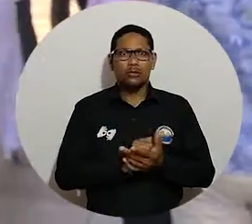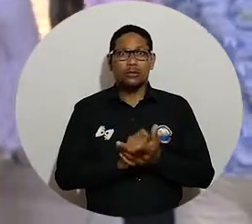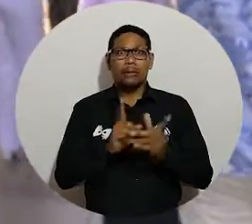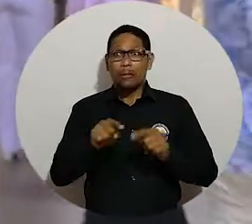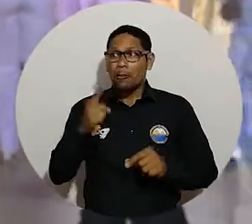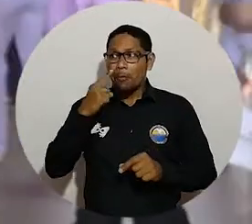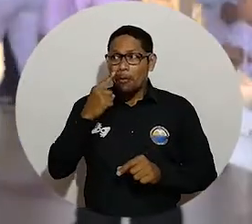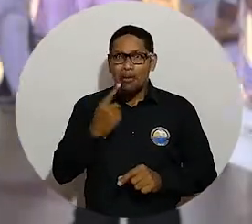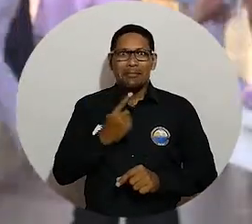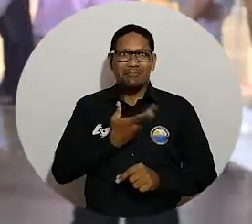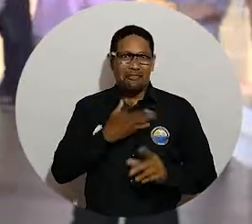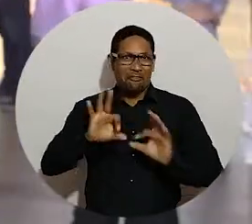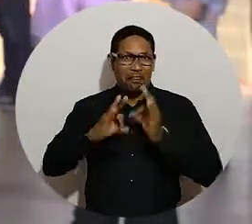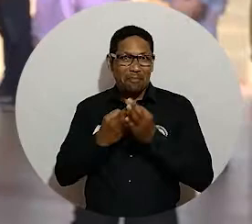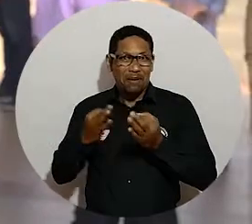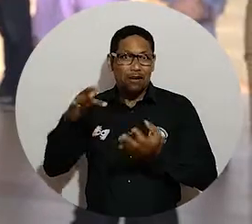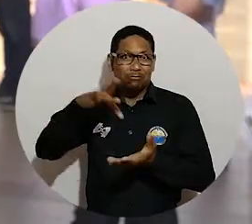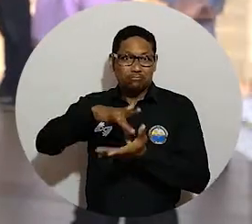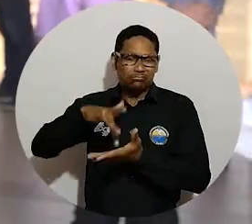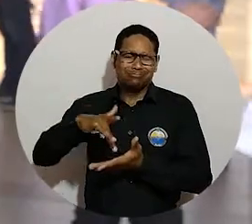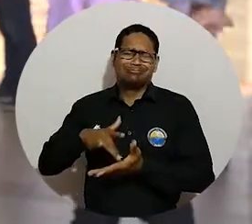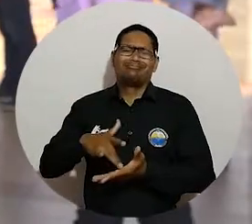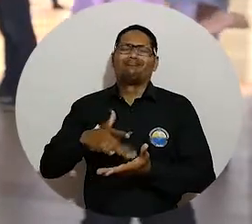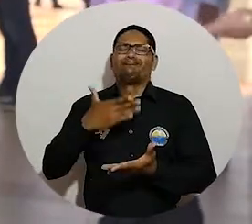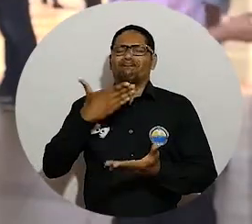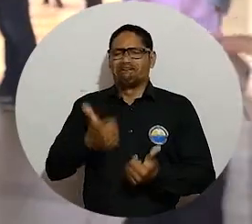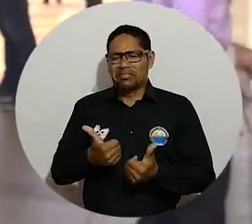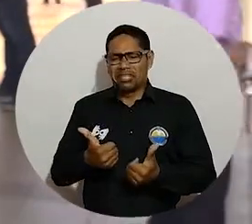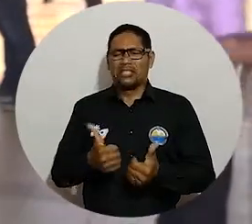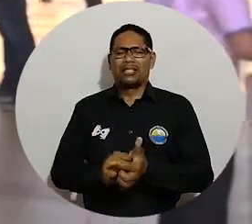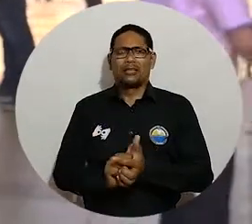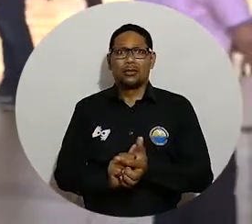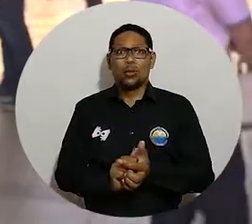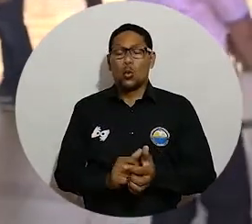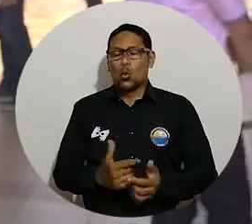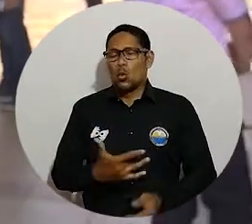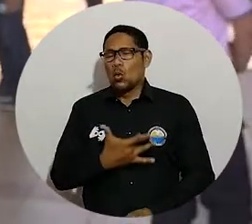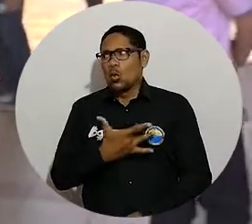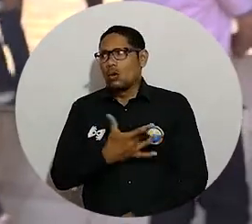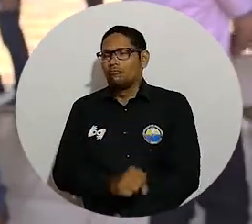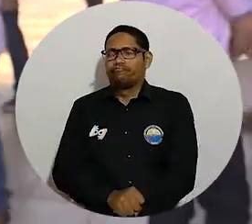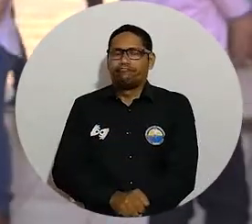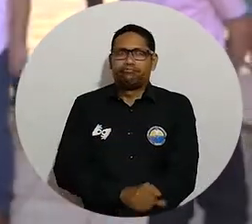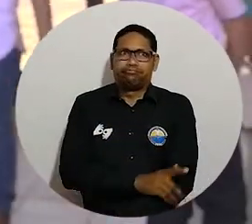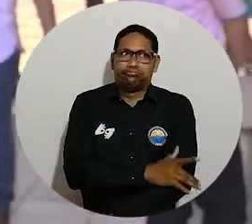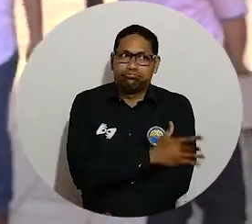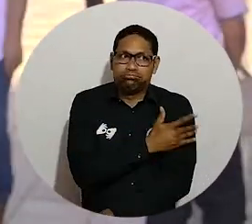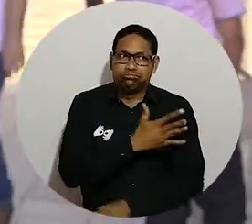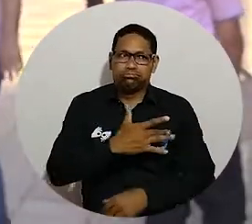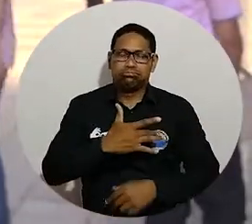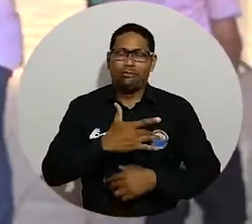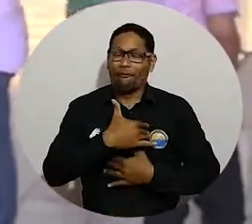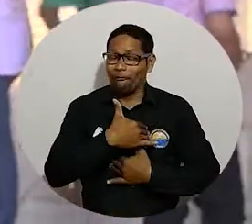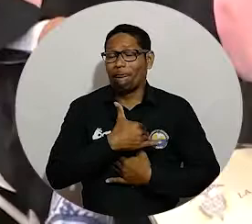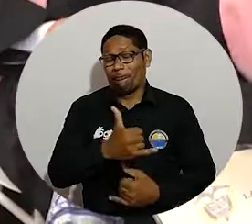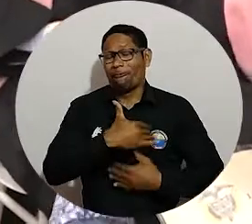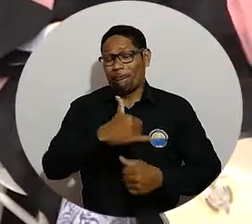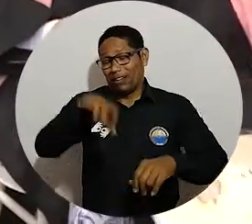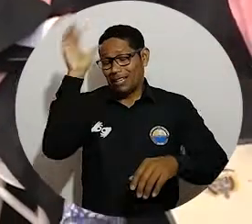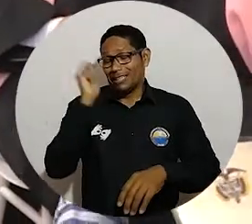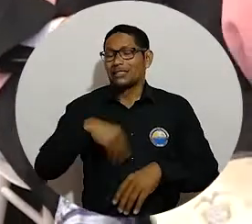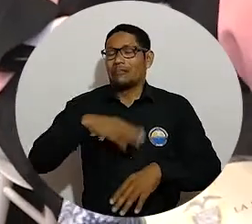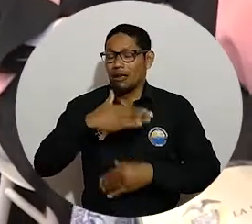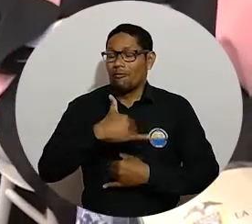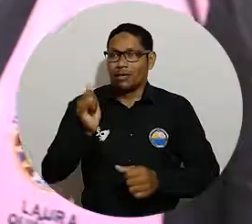el permitirnos que nuestros padres estuvieran hoy aquí en este día tan especial para nosotros es una sensación que es difícil de describir, pero que